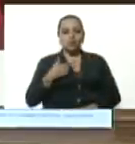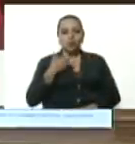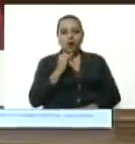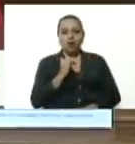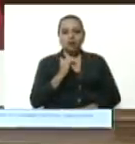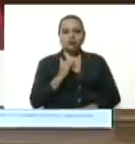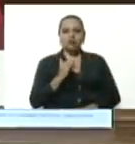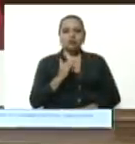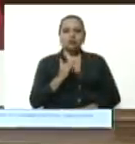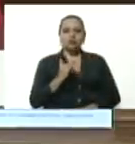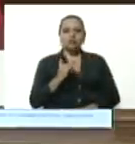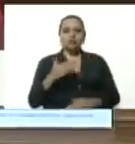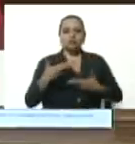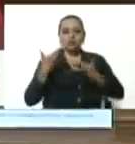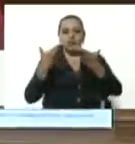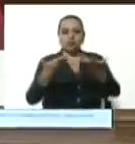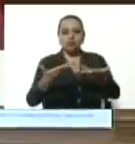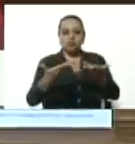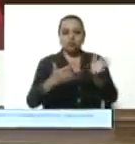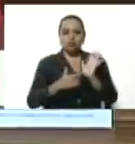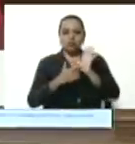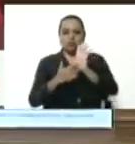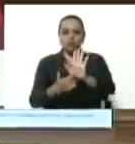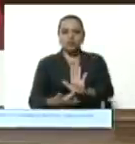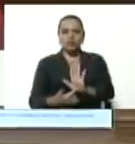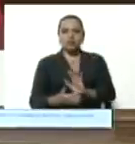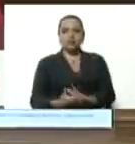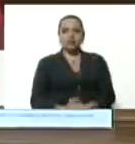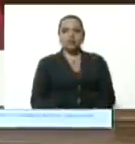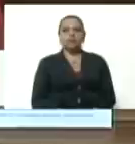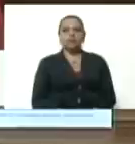la ocasión para manifestarle